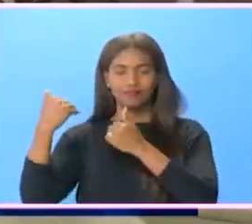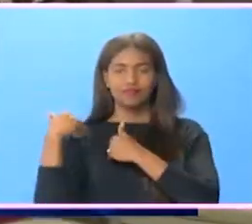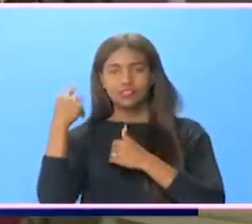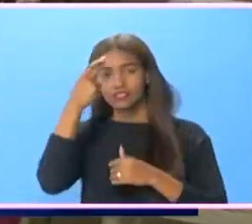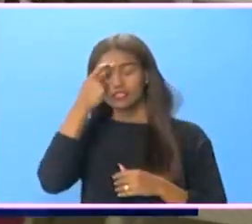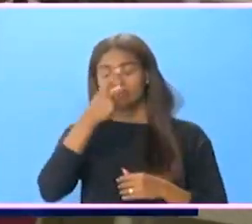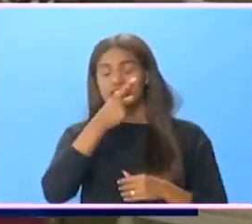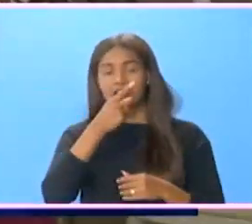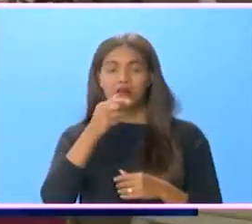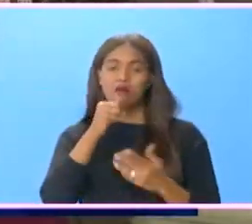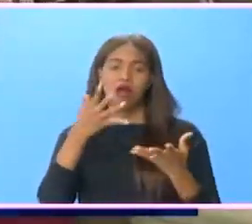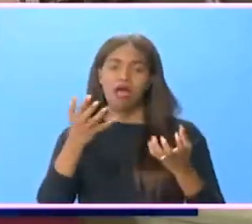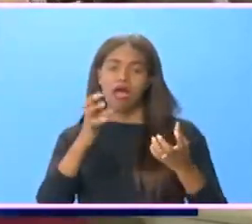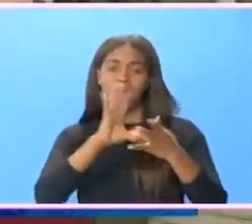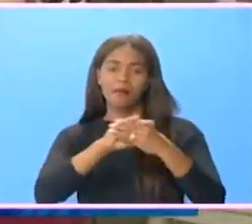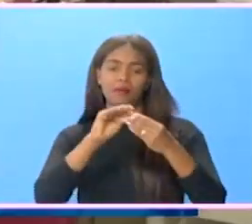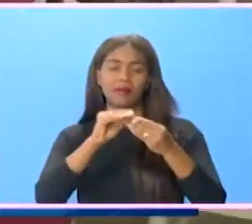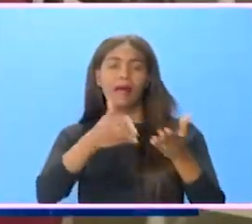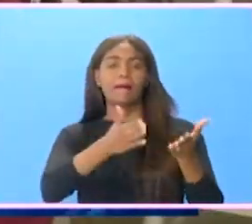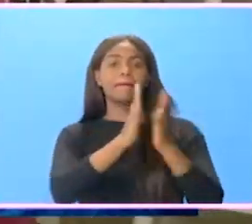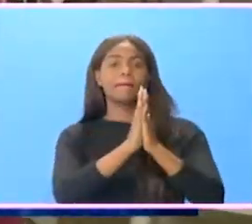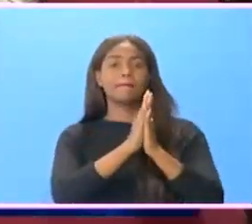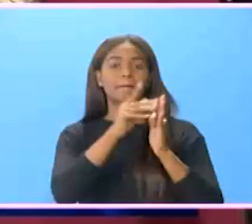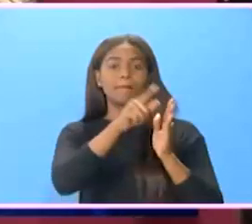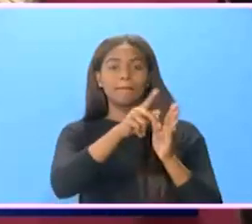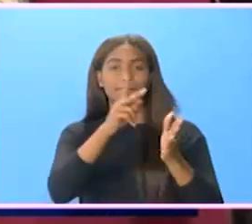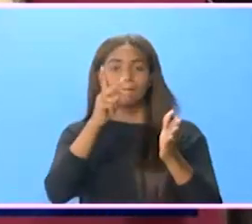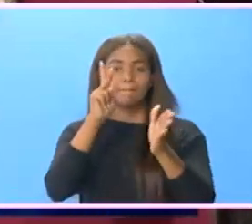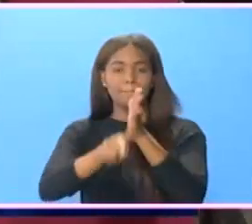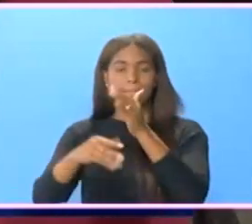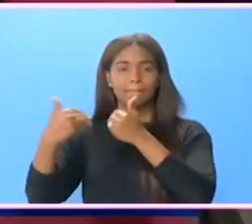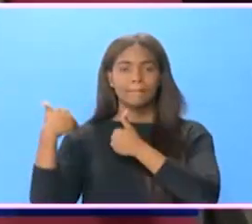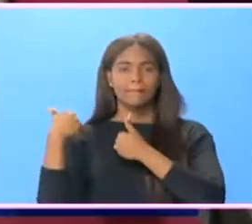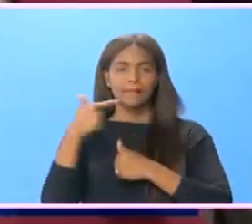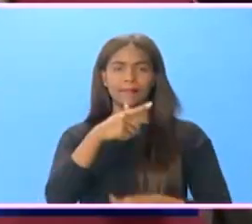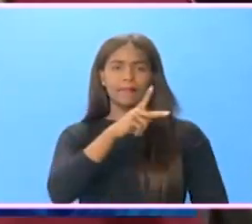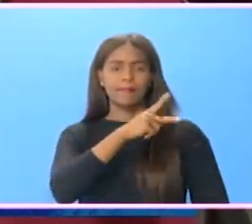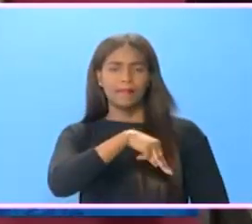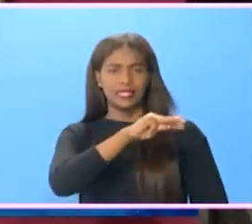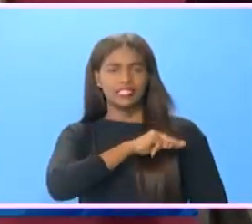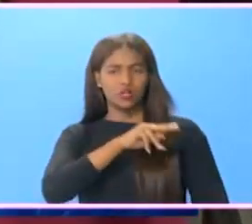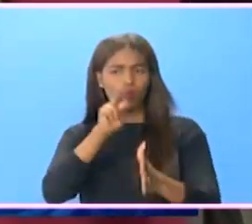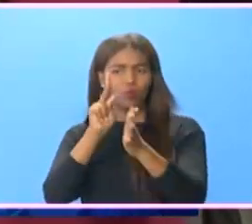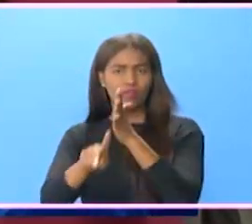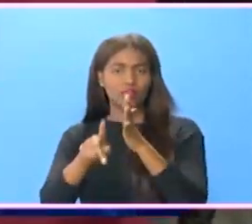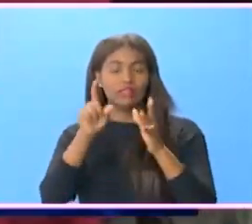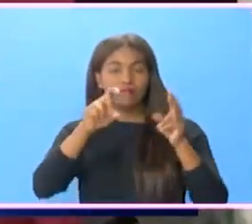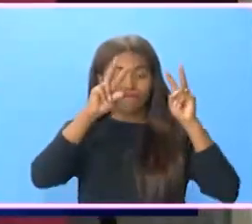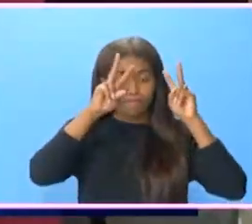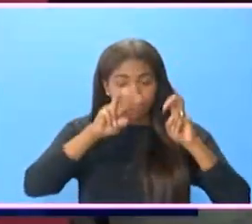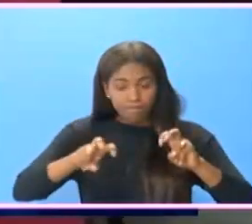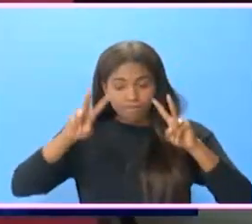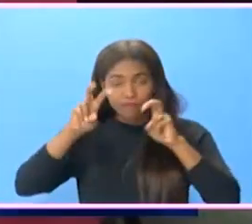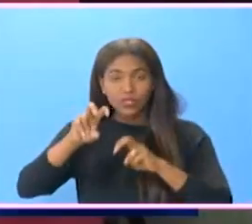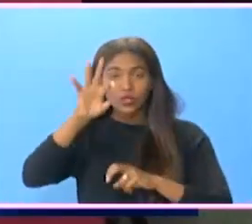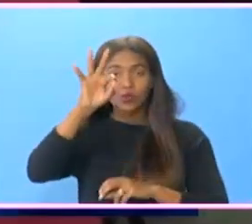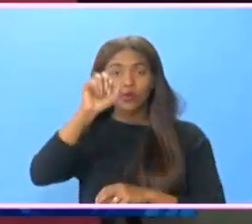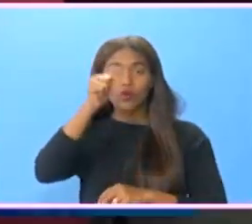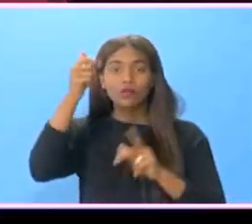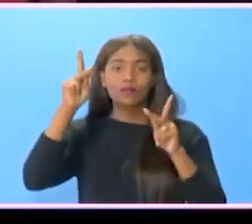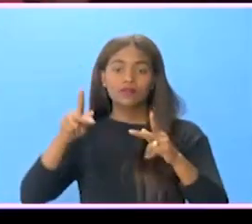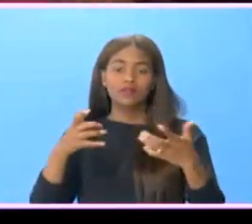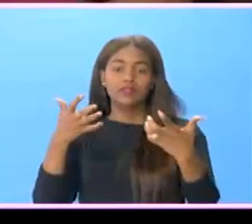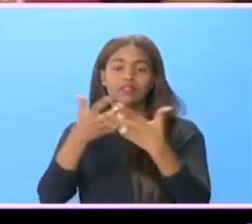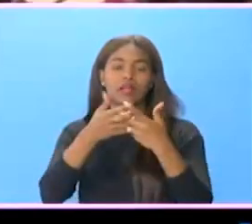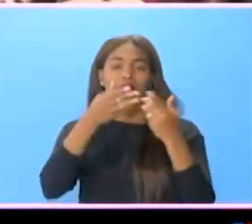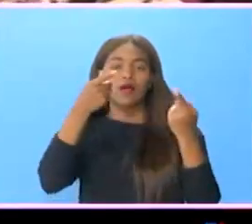a pronunciarse sobre la petición del asesino confeso del ministro Orlando Jorge Mera de que se investiguen a 9 personas en torno a